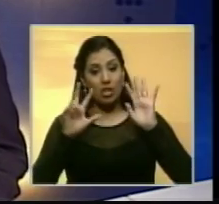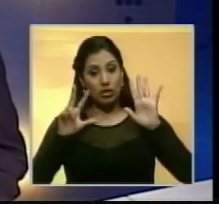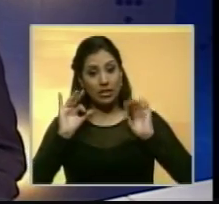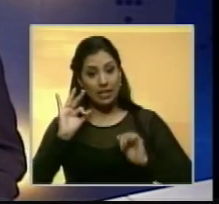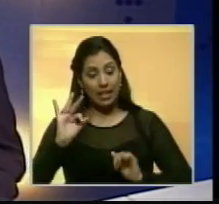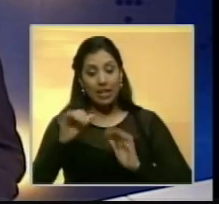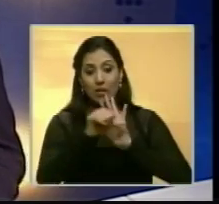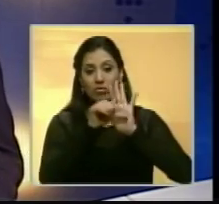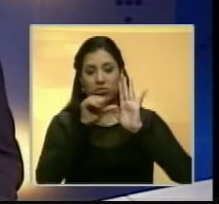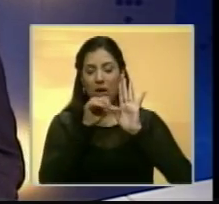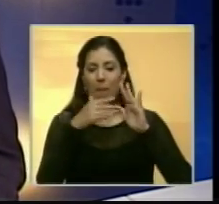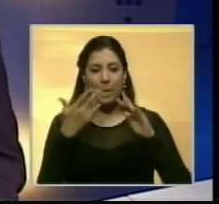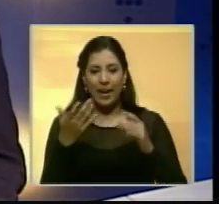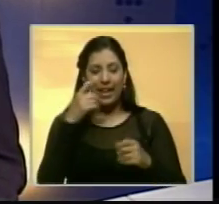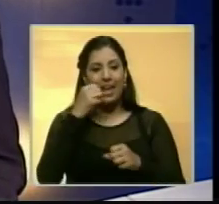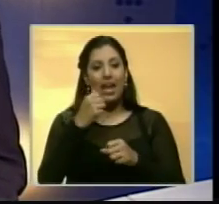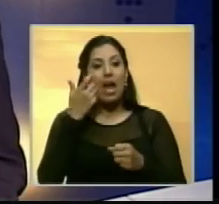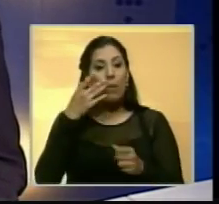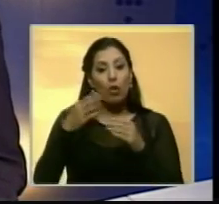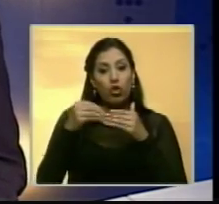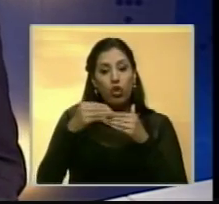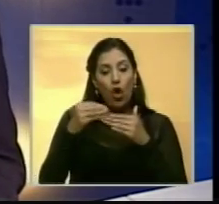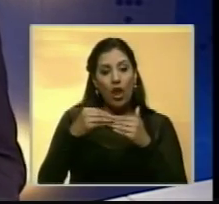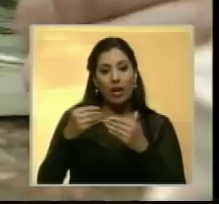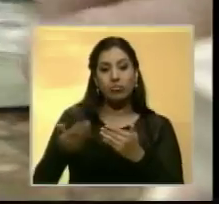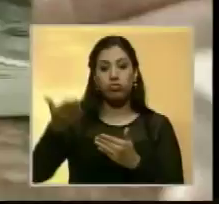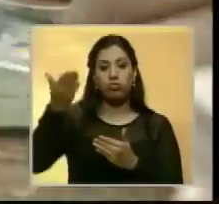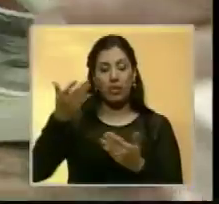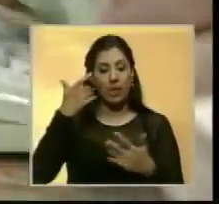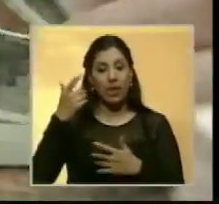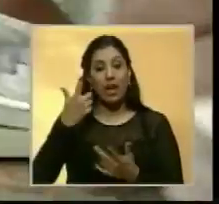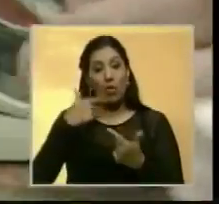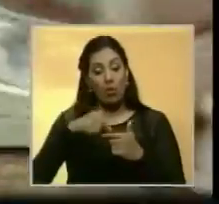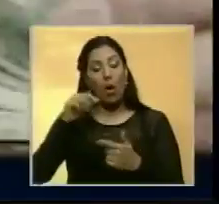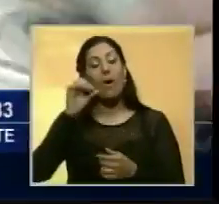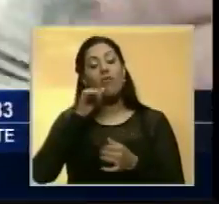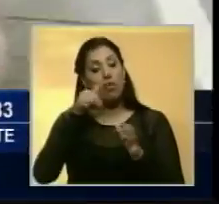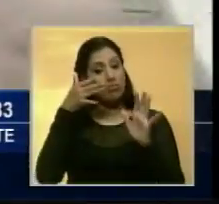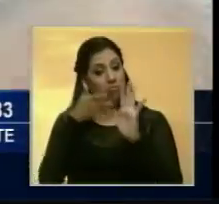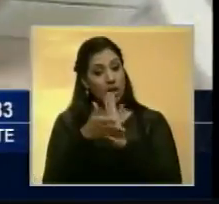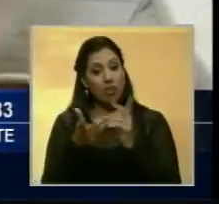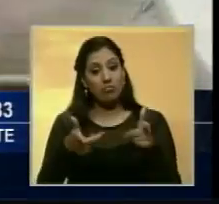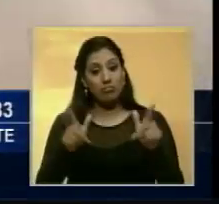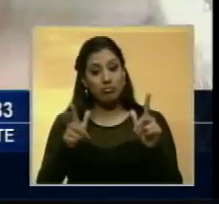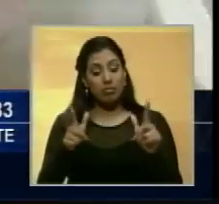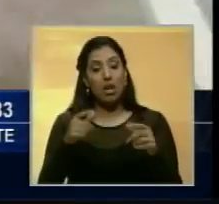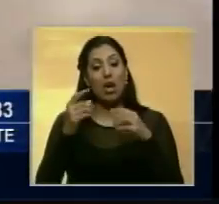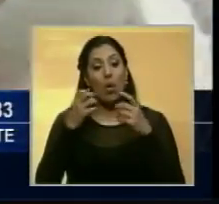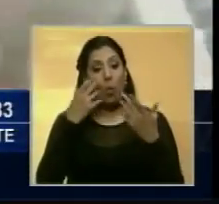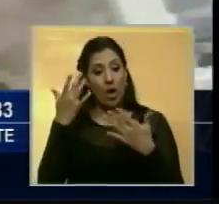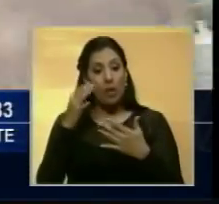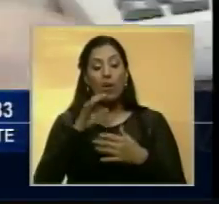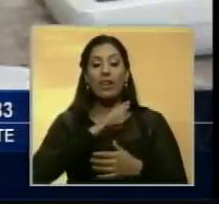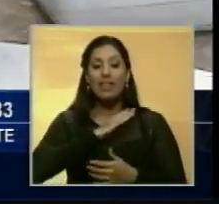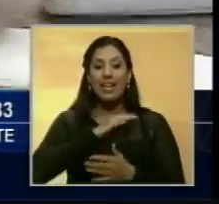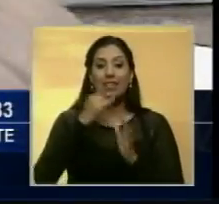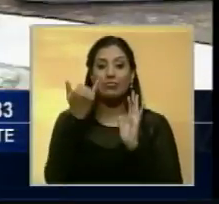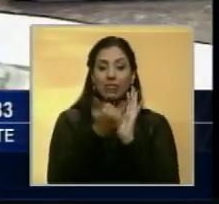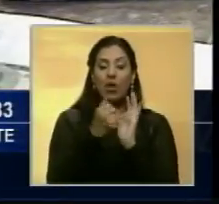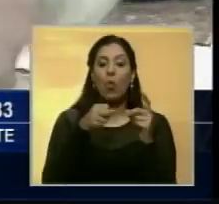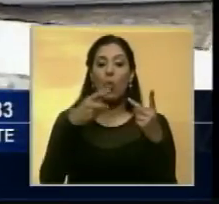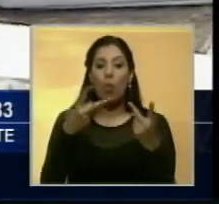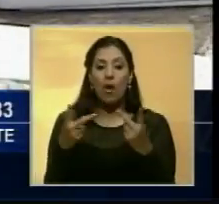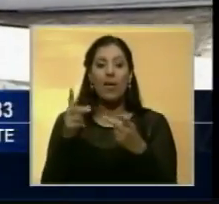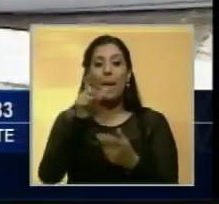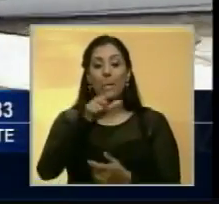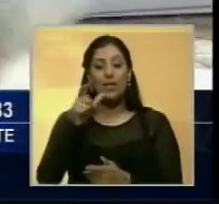40.983 en la resolución para realizar operaciones con dólar flotante. La Sudeban emitió una resolución en la que establece el registro y aplicación que